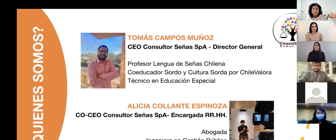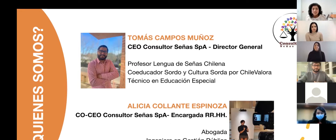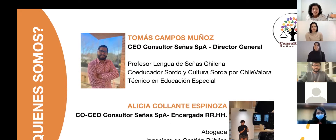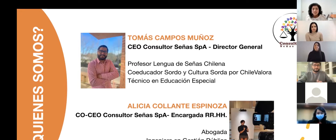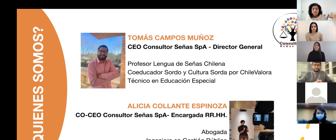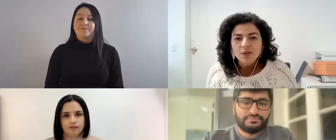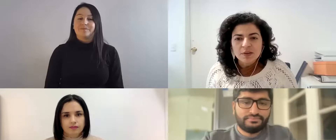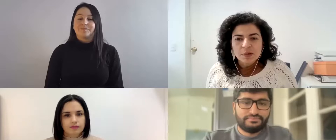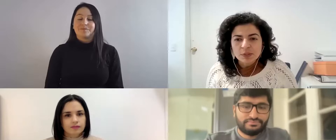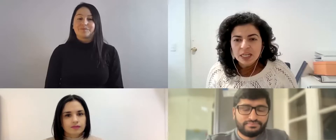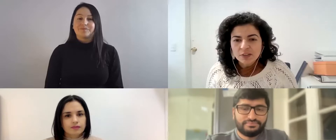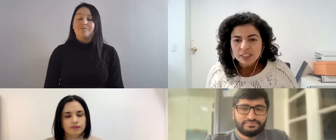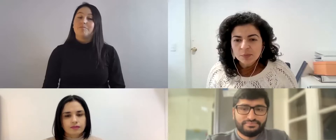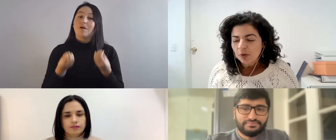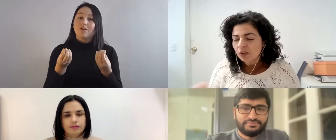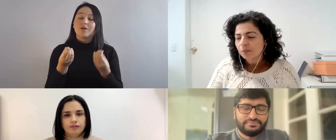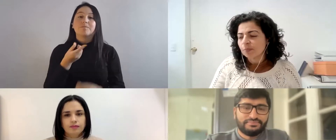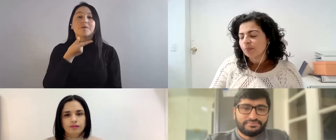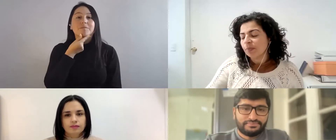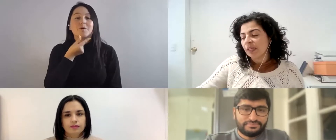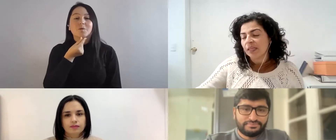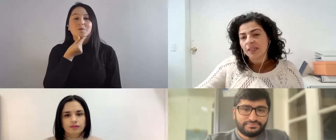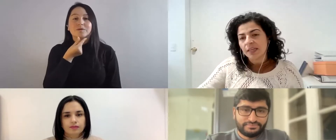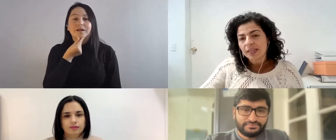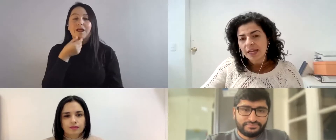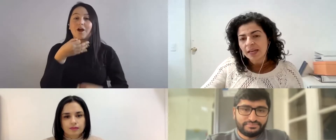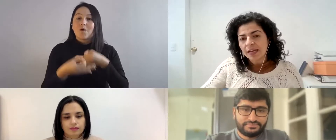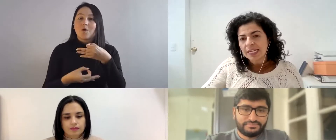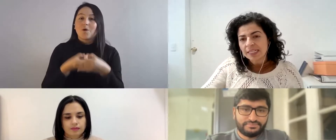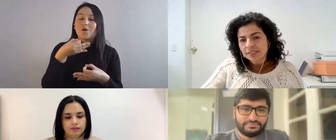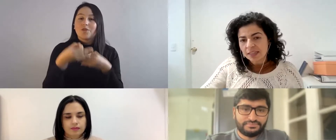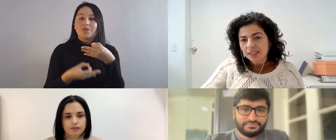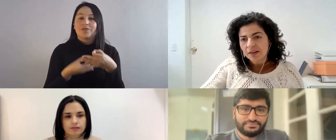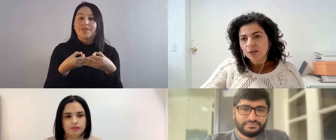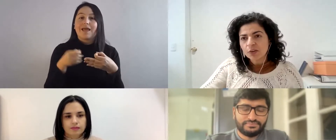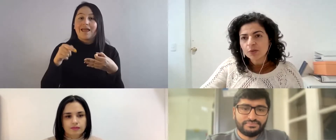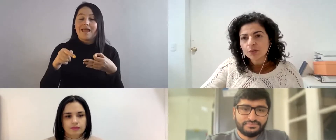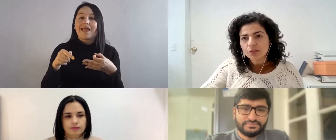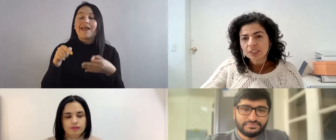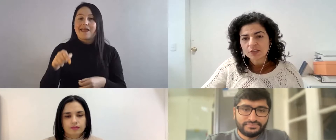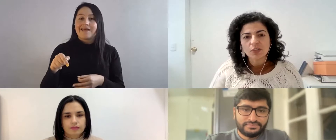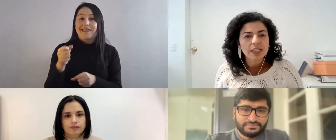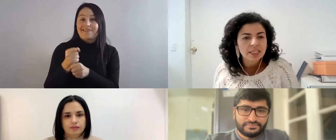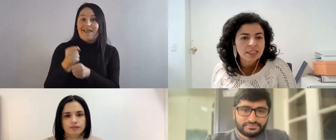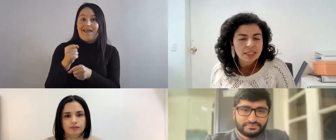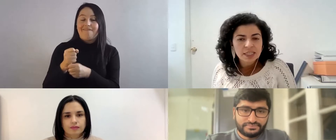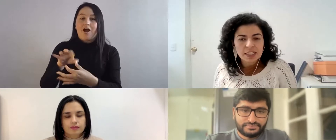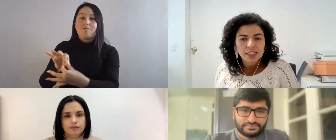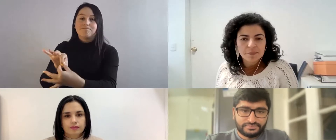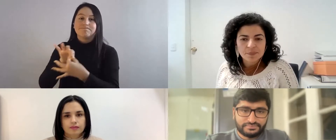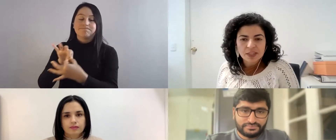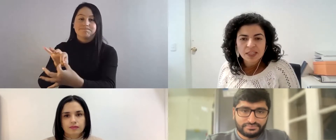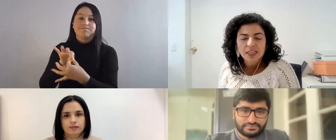Em, bueno, me gustaría contar un poco que esta alianza de trabajo en conjunto, ¿cierto?,